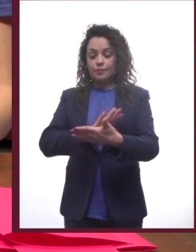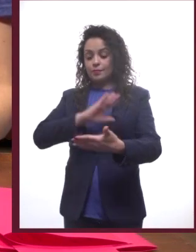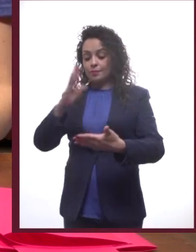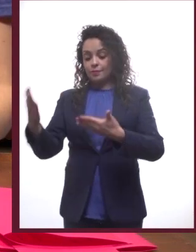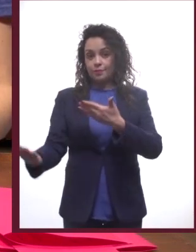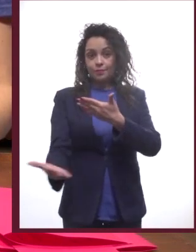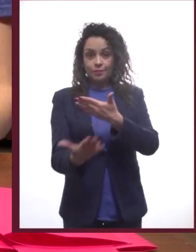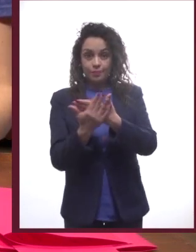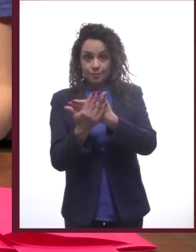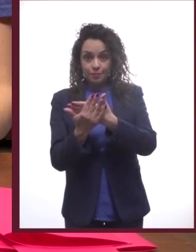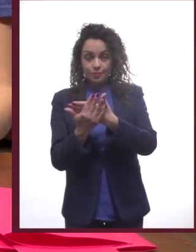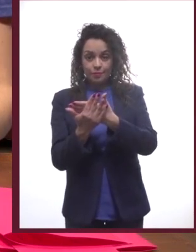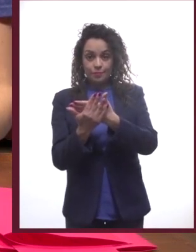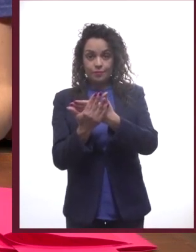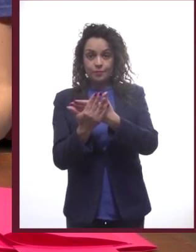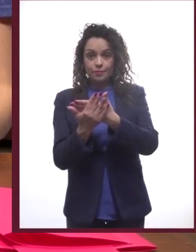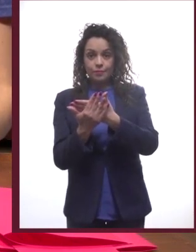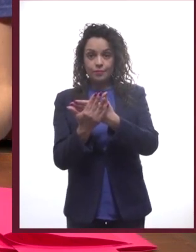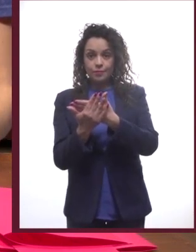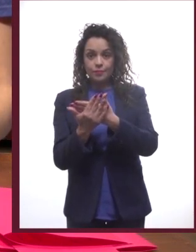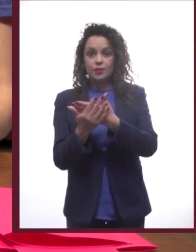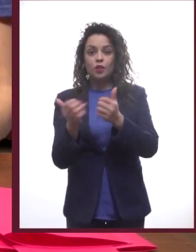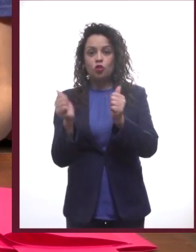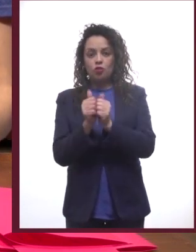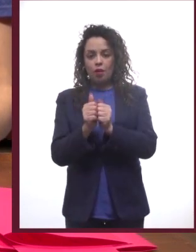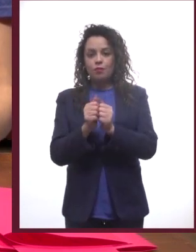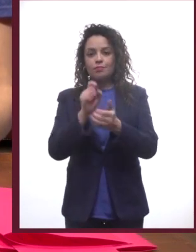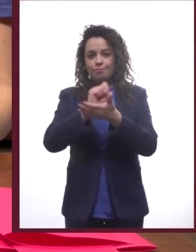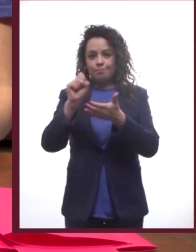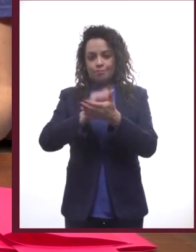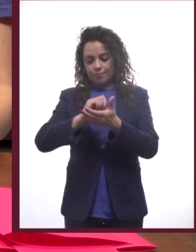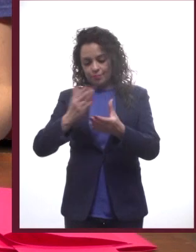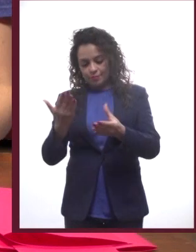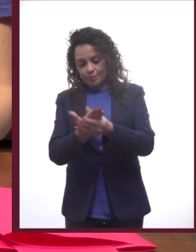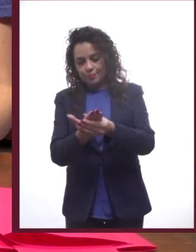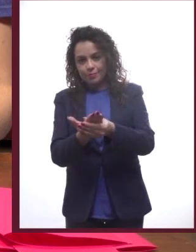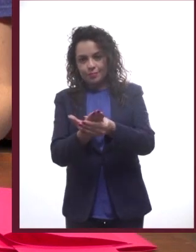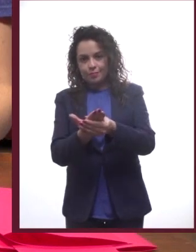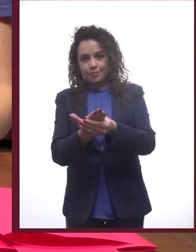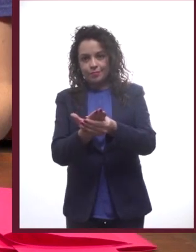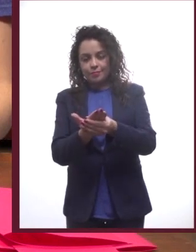con la contraportada y el contenido.